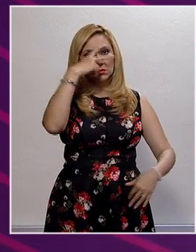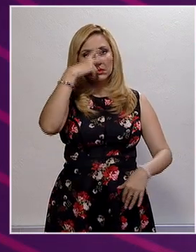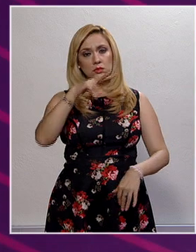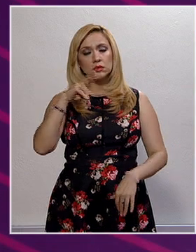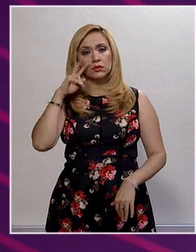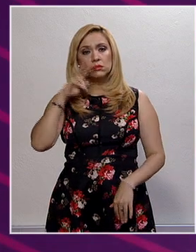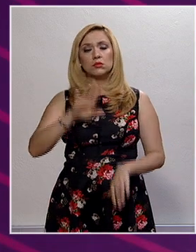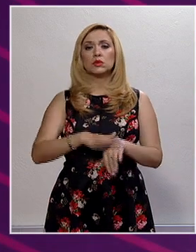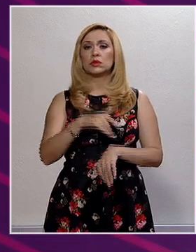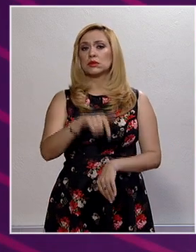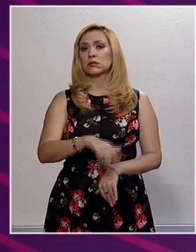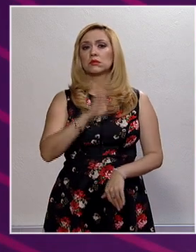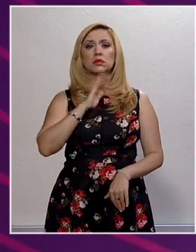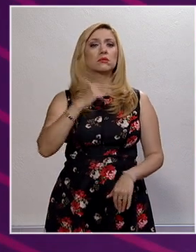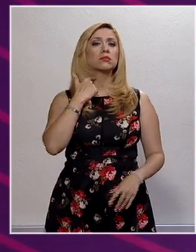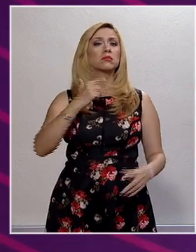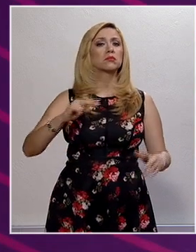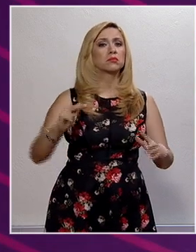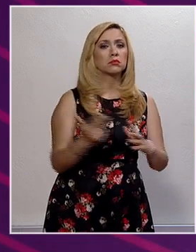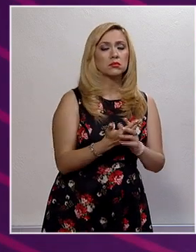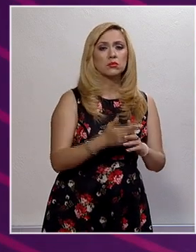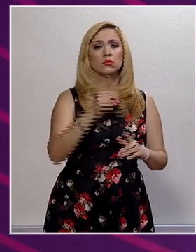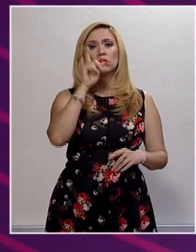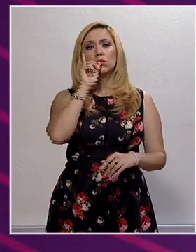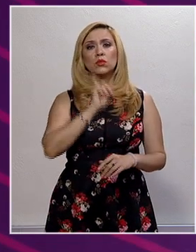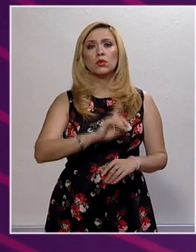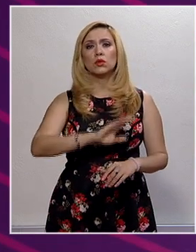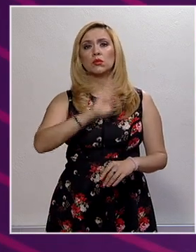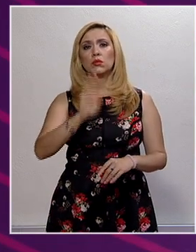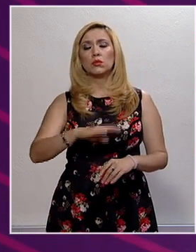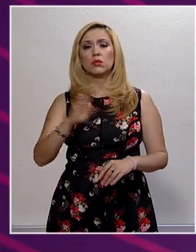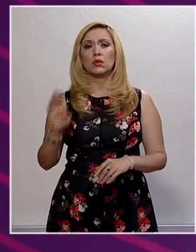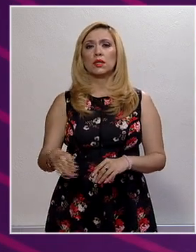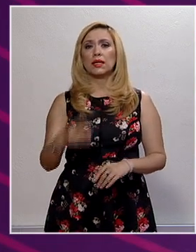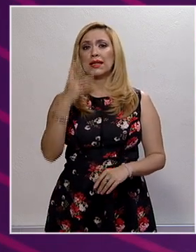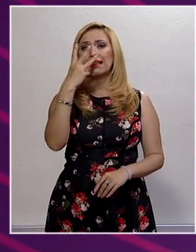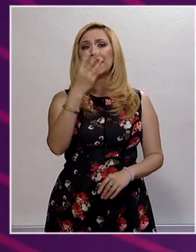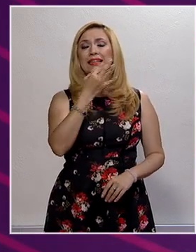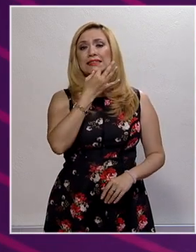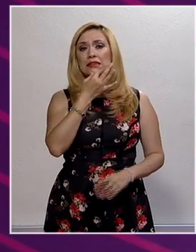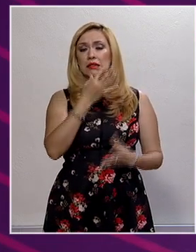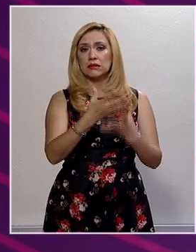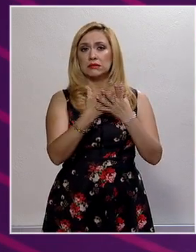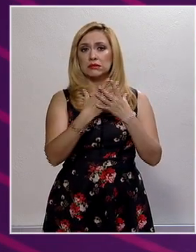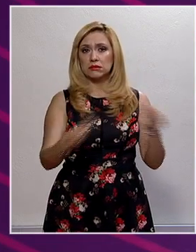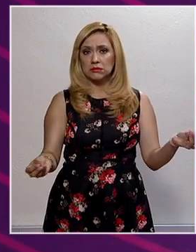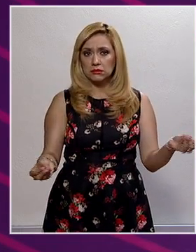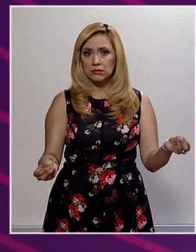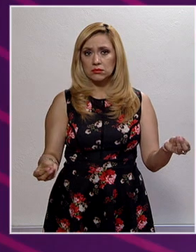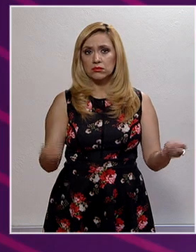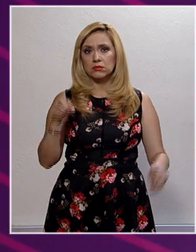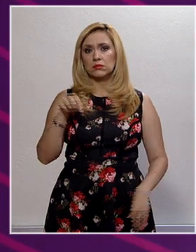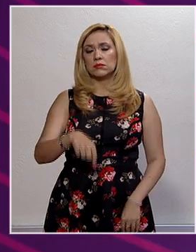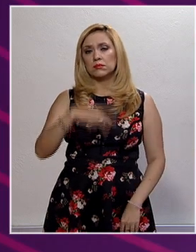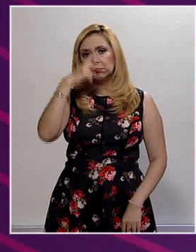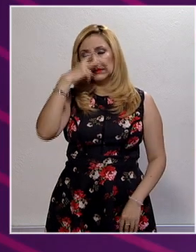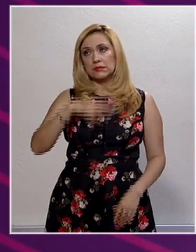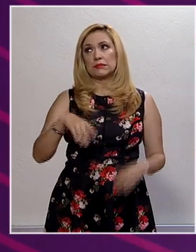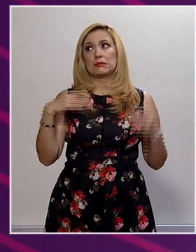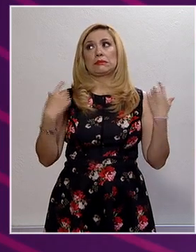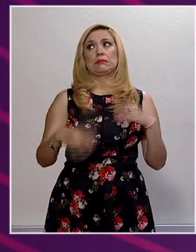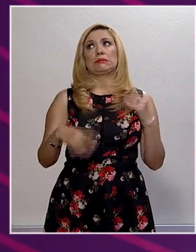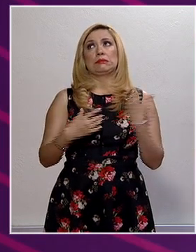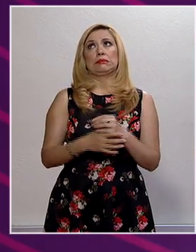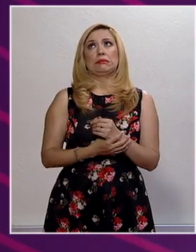el feminicidio, la muerte y desaparición de 3 niñas, y que para México consistió en